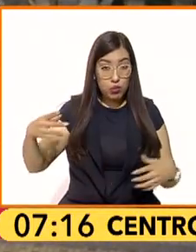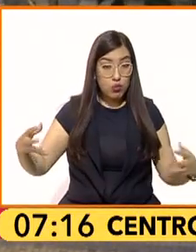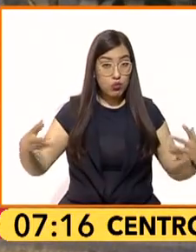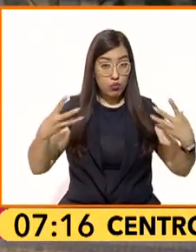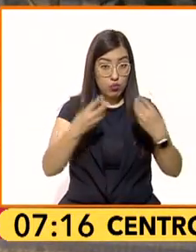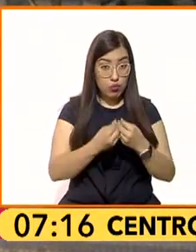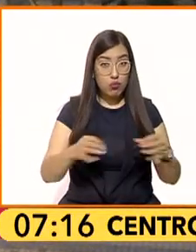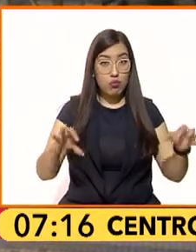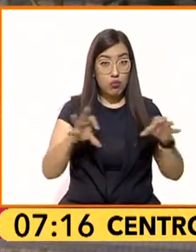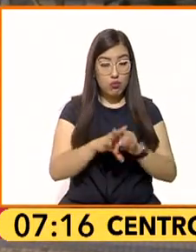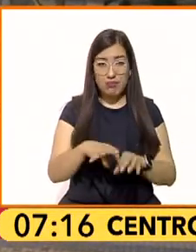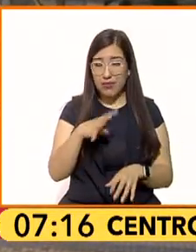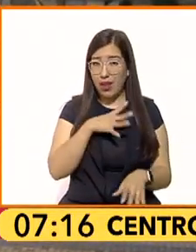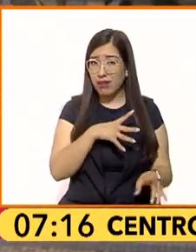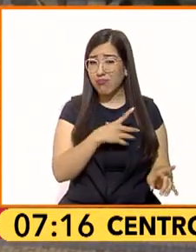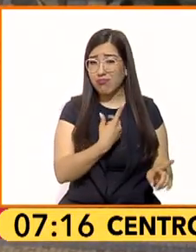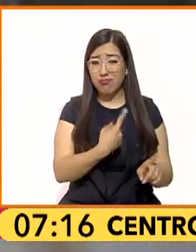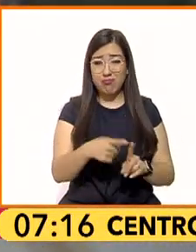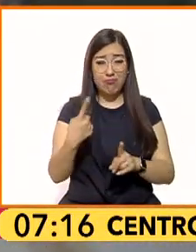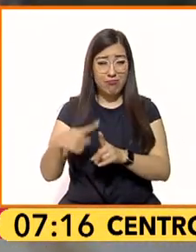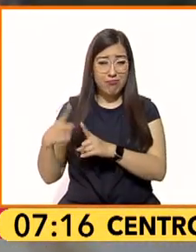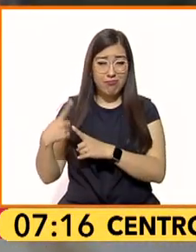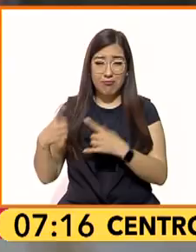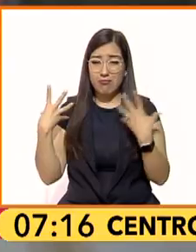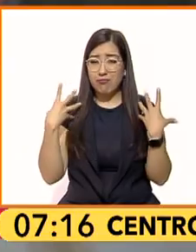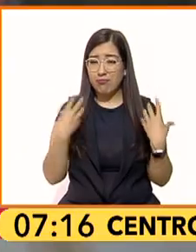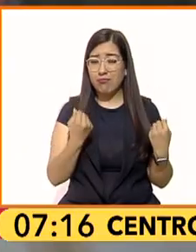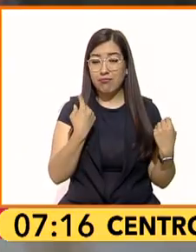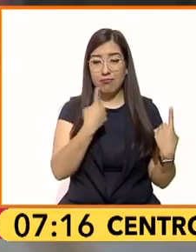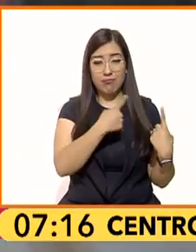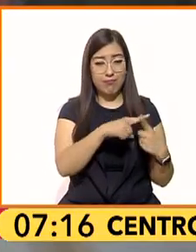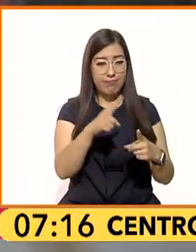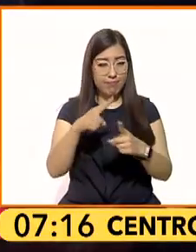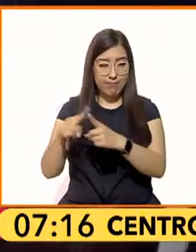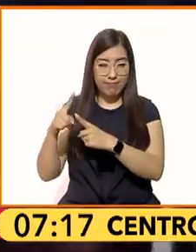nombrado chile y de manteca, o sea, ha nombrado cardenales muy conservadores.